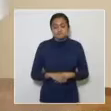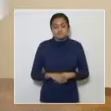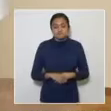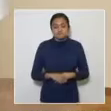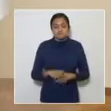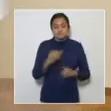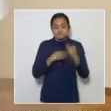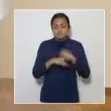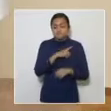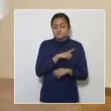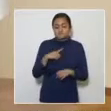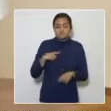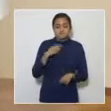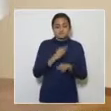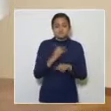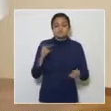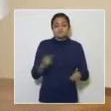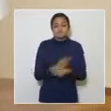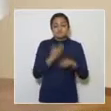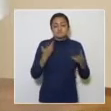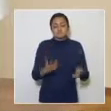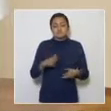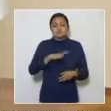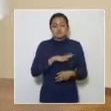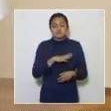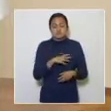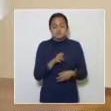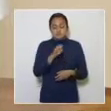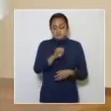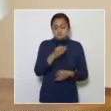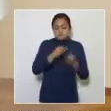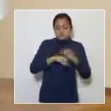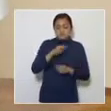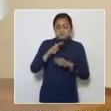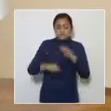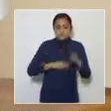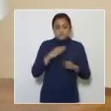todos tenemos que enfrentar esta condición que hay en el mundo,